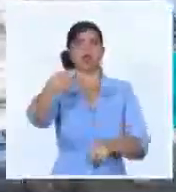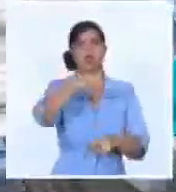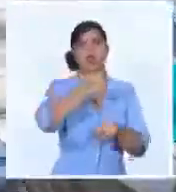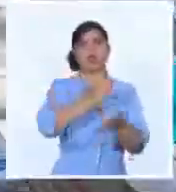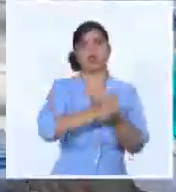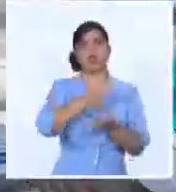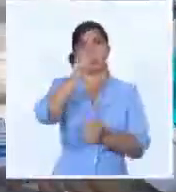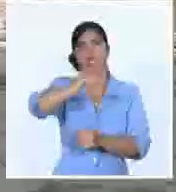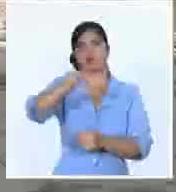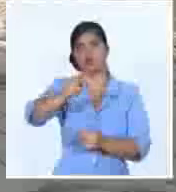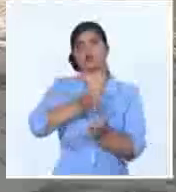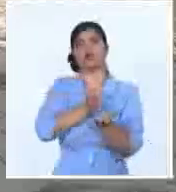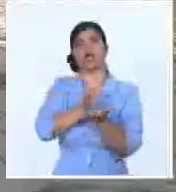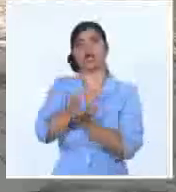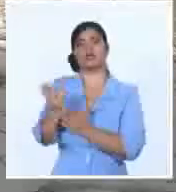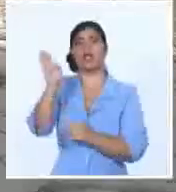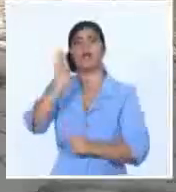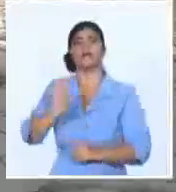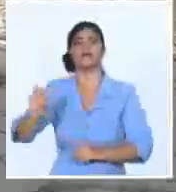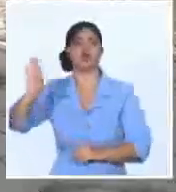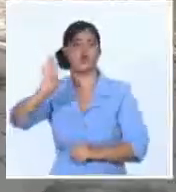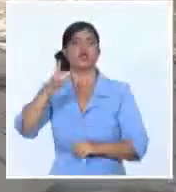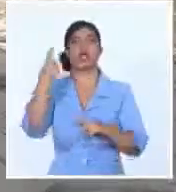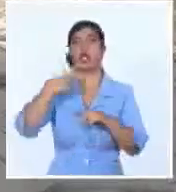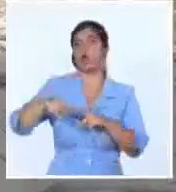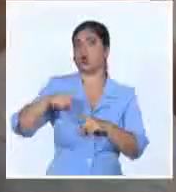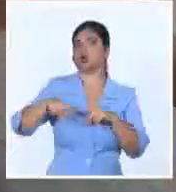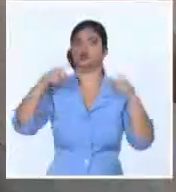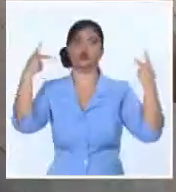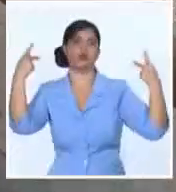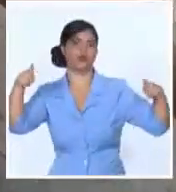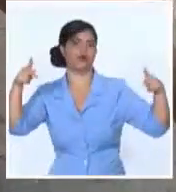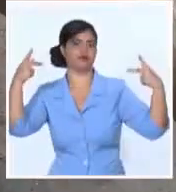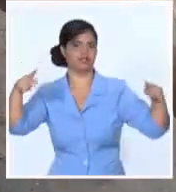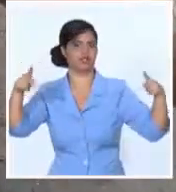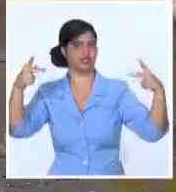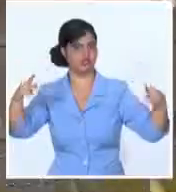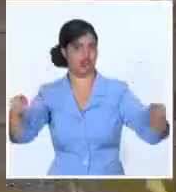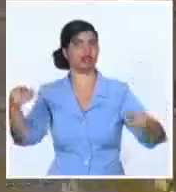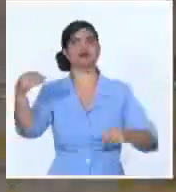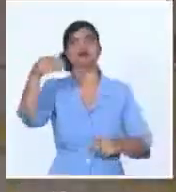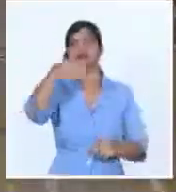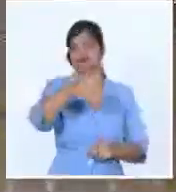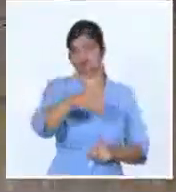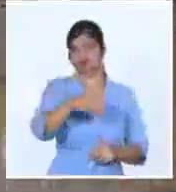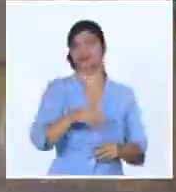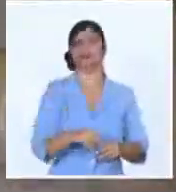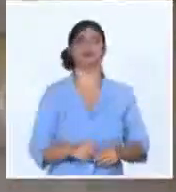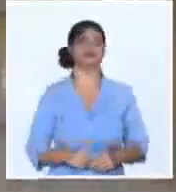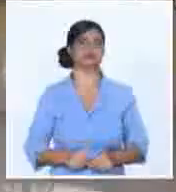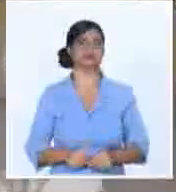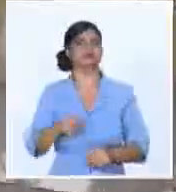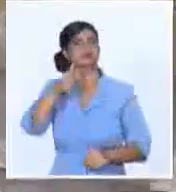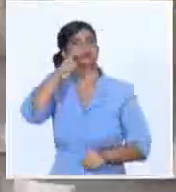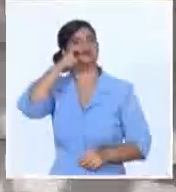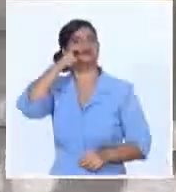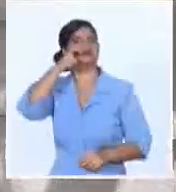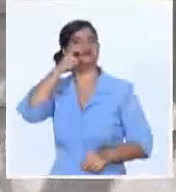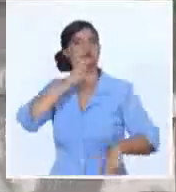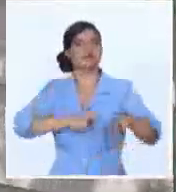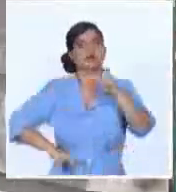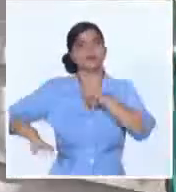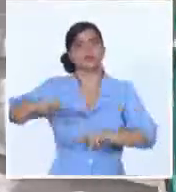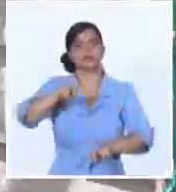carrera de biología, otros son ya profesionales, a hacer esa noble tarea que es hacer el monitoreo de las tortugas marinas.